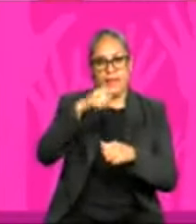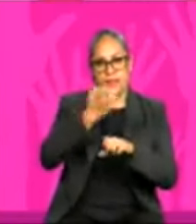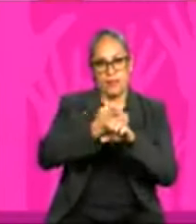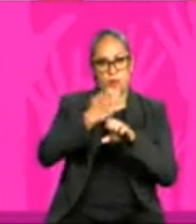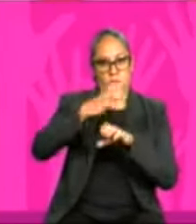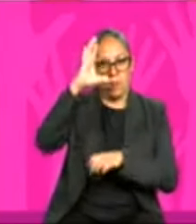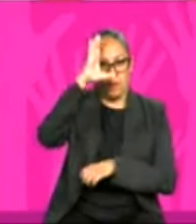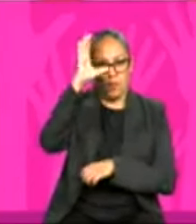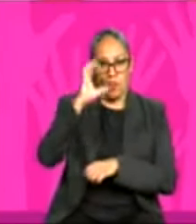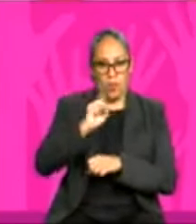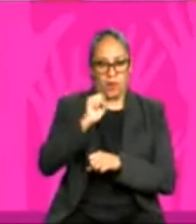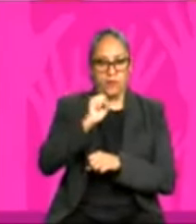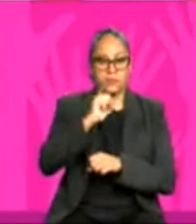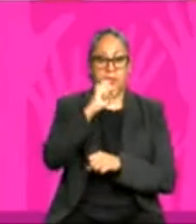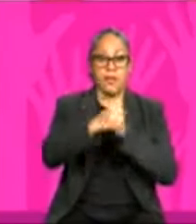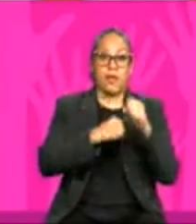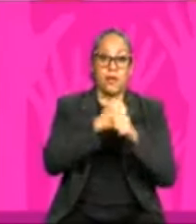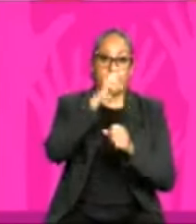electoral